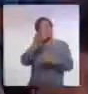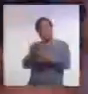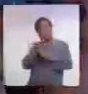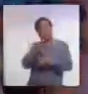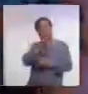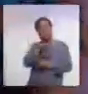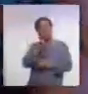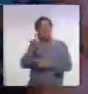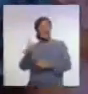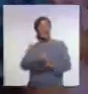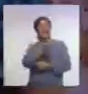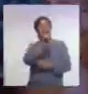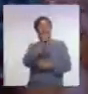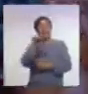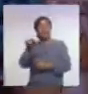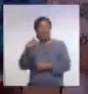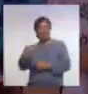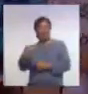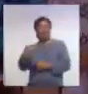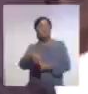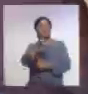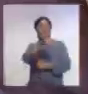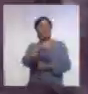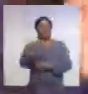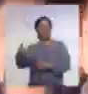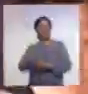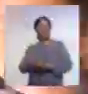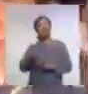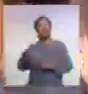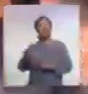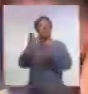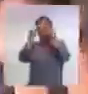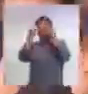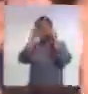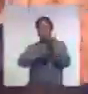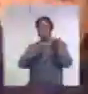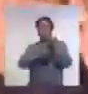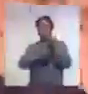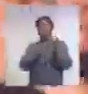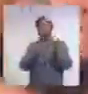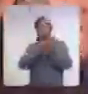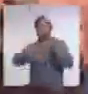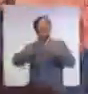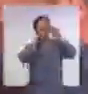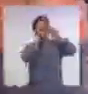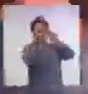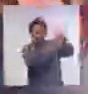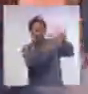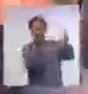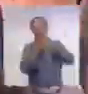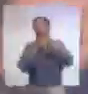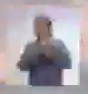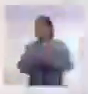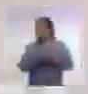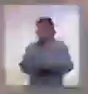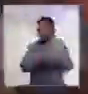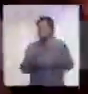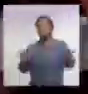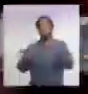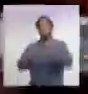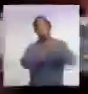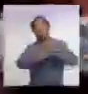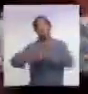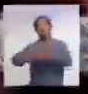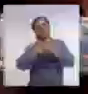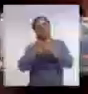Lima, Esmeralda Gómez y Miranda Huerta, quienes han aprendido valores como el respeto, la tolerancia, la unión y el esfuerzo.